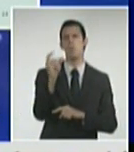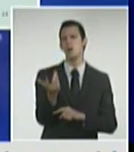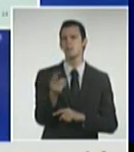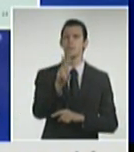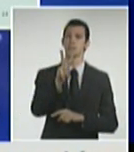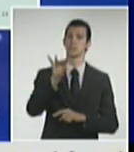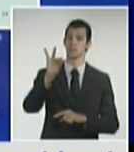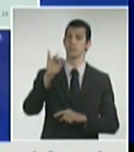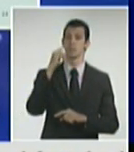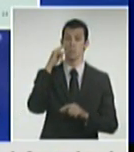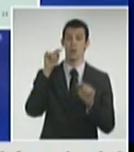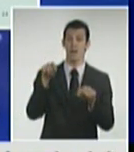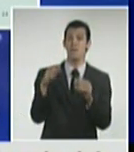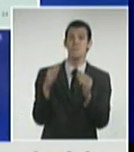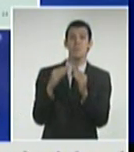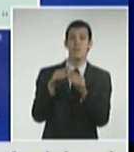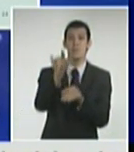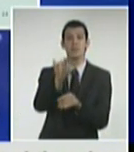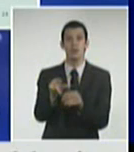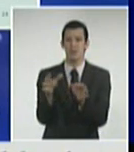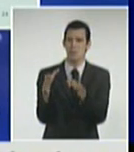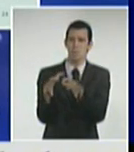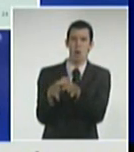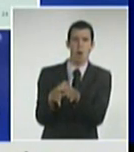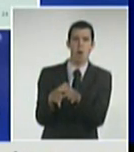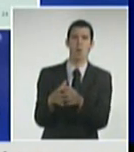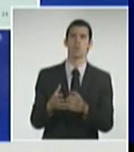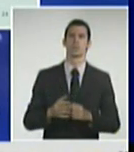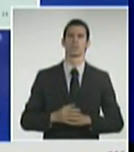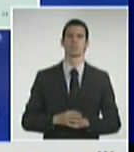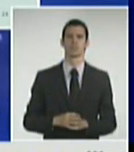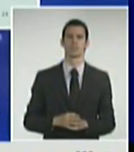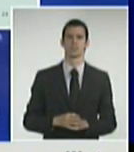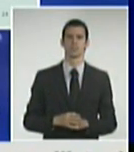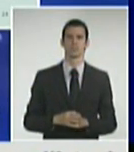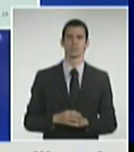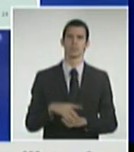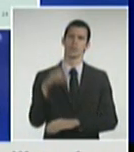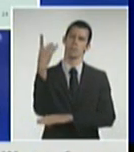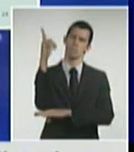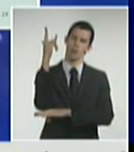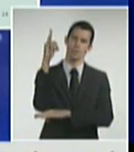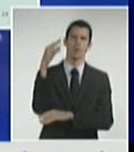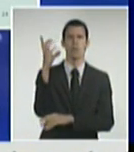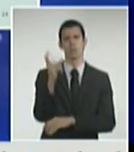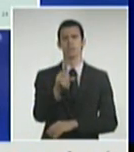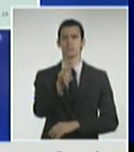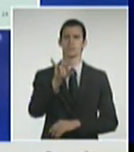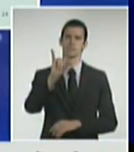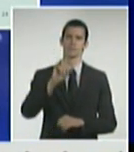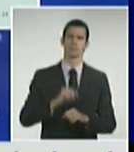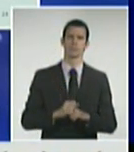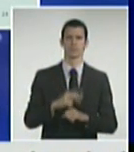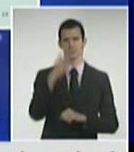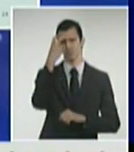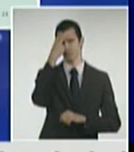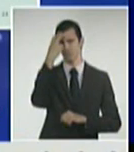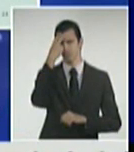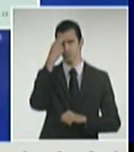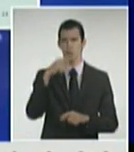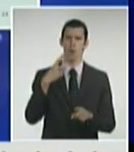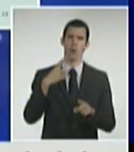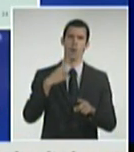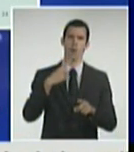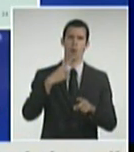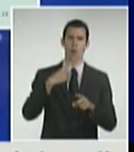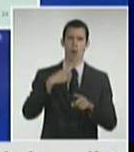la población de Mella es una incidencia importante. Palma Soriano 16, Segundo Frente y Sogolamaya 10,